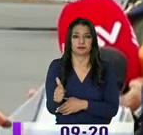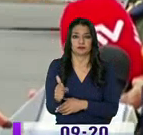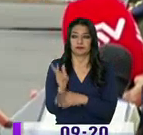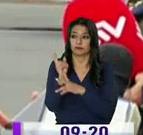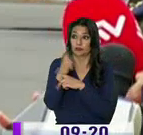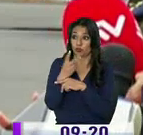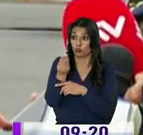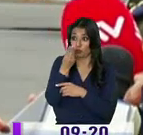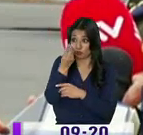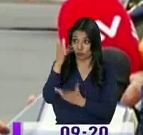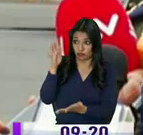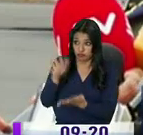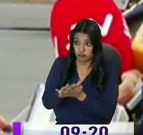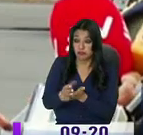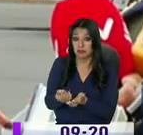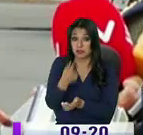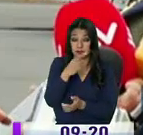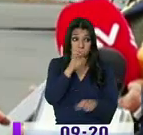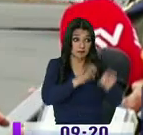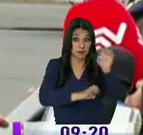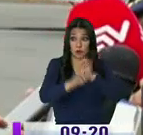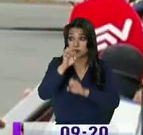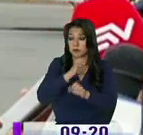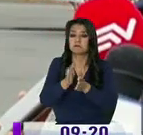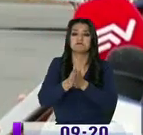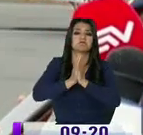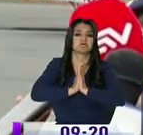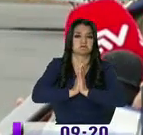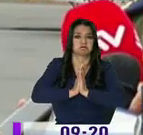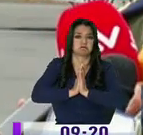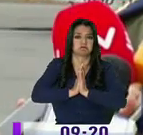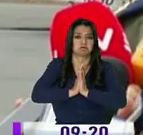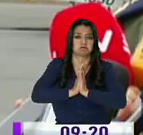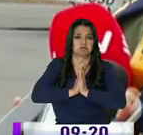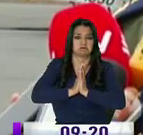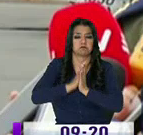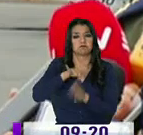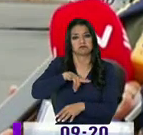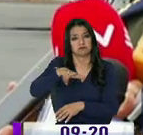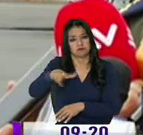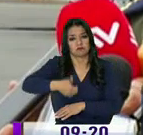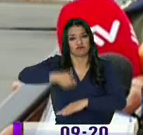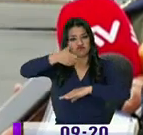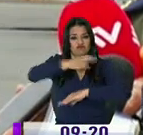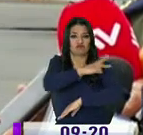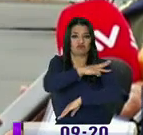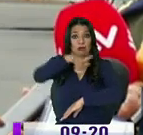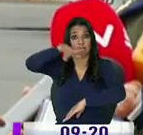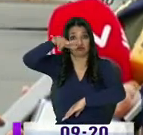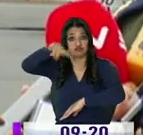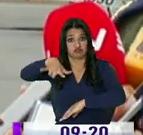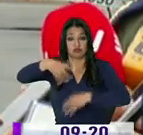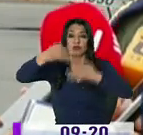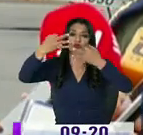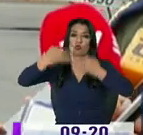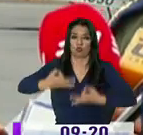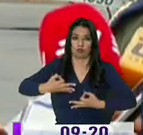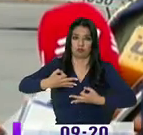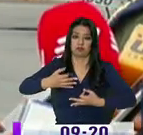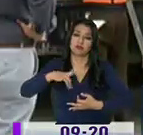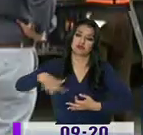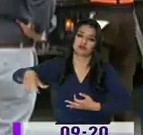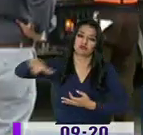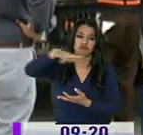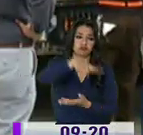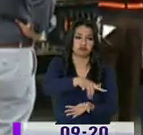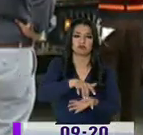primera necesidad, de medicinas, hacen el requerimiento para que las Fuerzas Armadas, la Fuerza Aérea, cumpla pues con los medios de transporte. Es